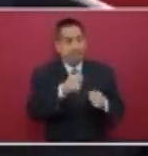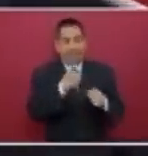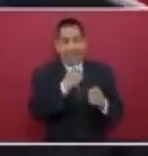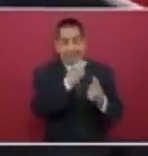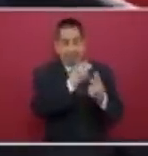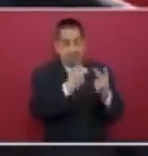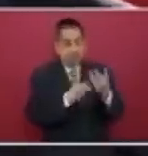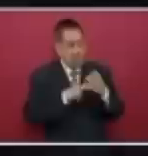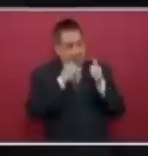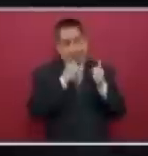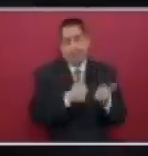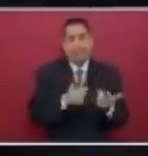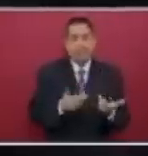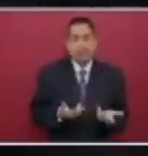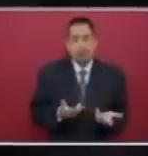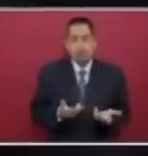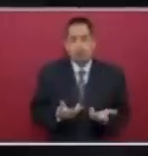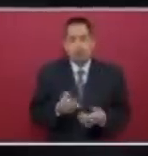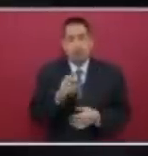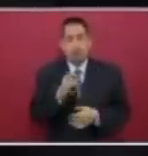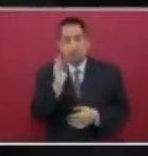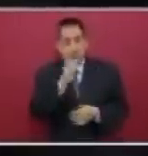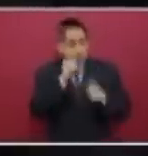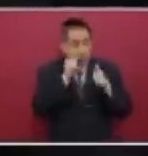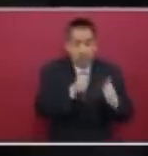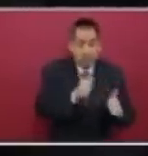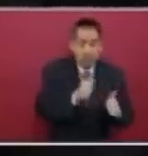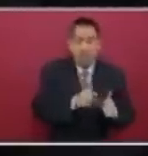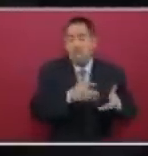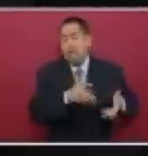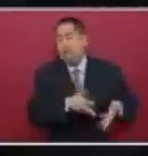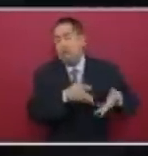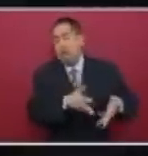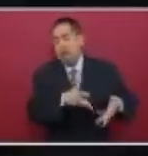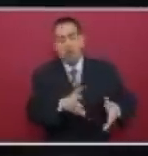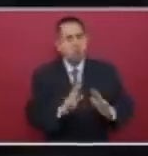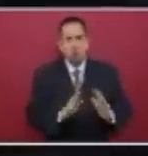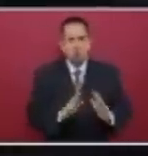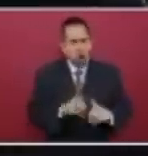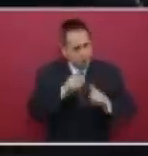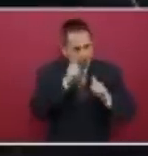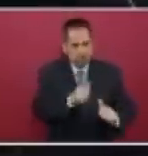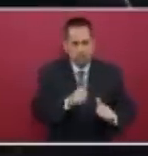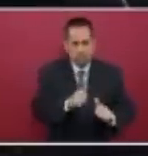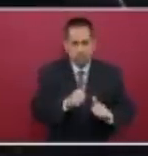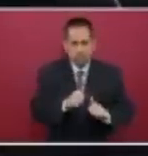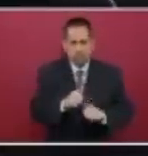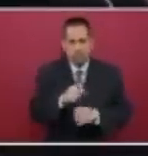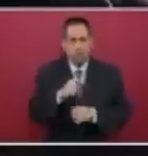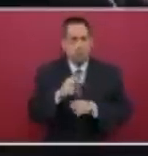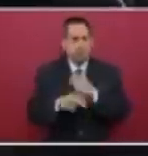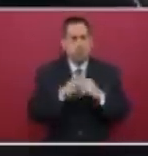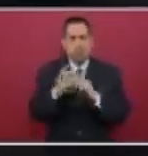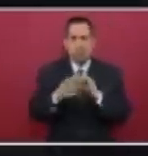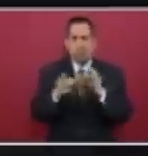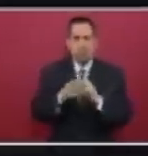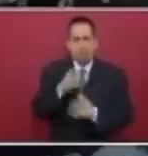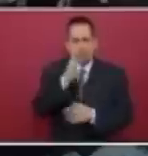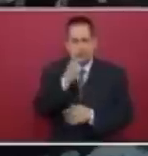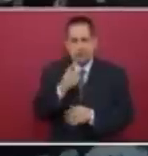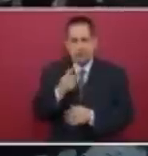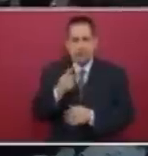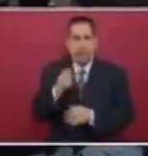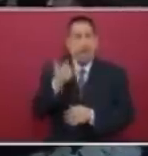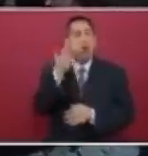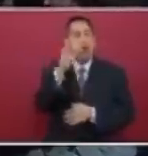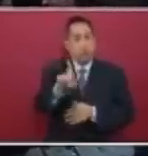si no pues ahí siguen ya van a ver lo que les va a contar el